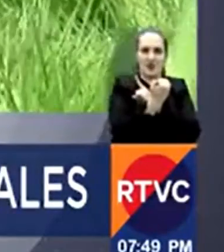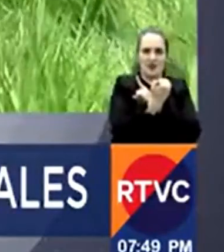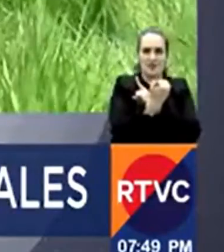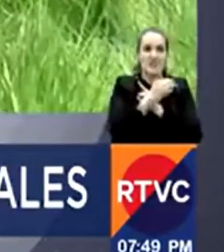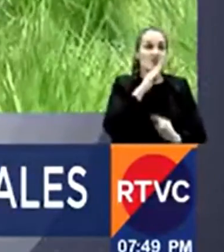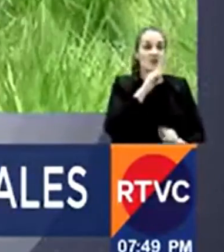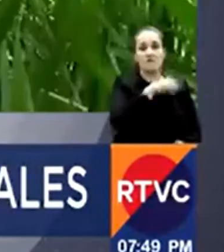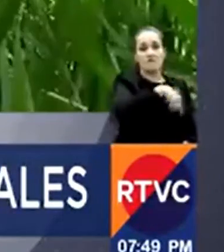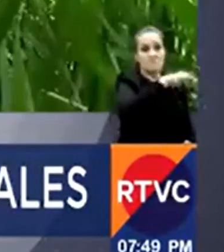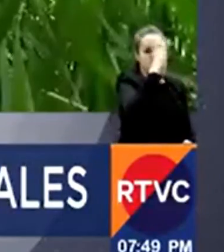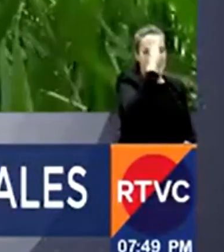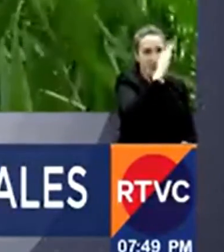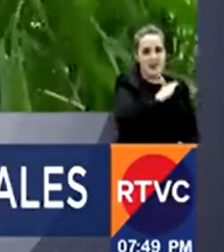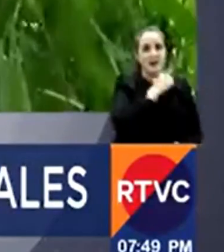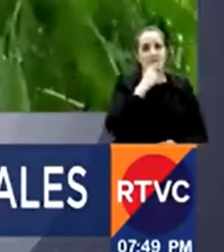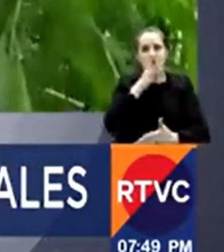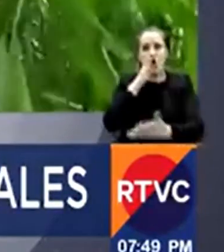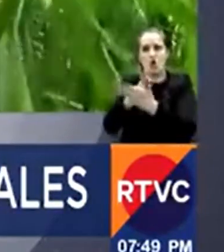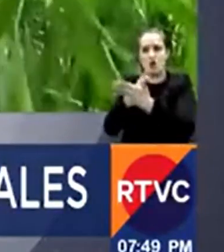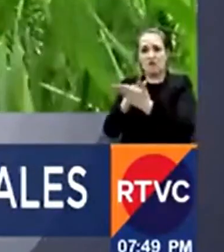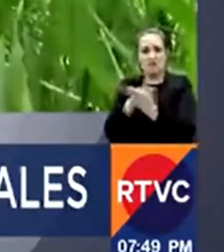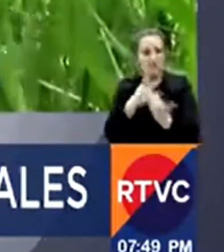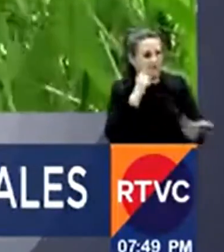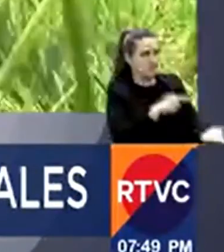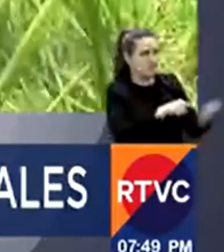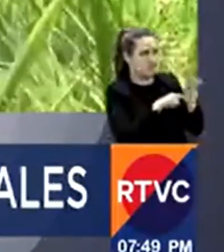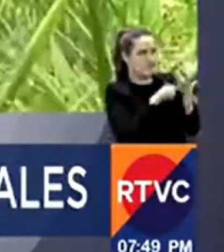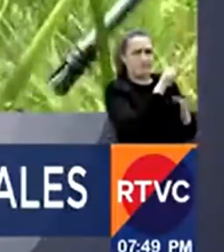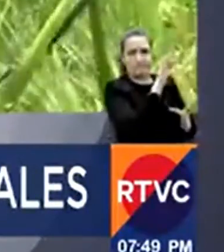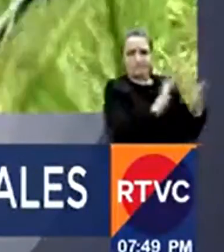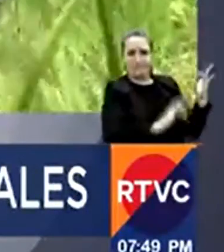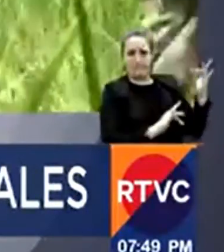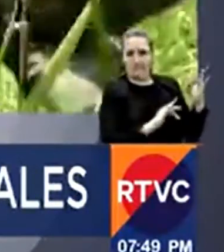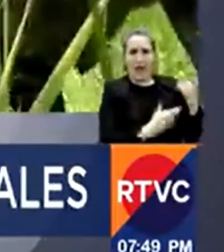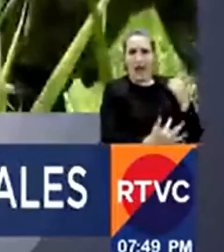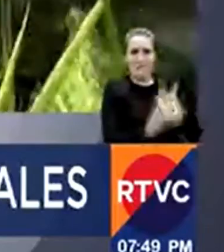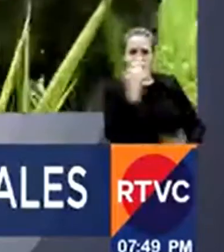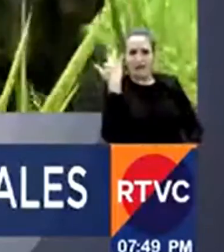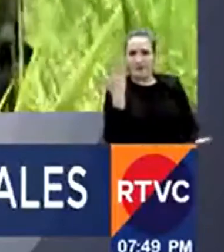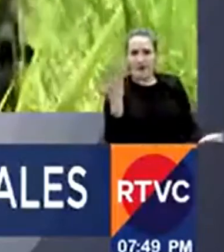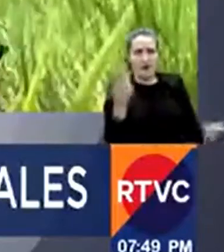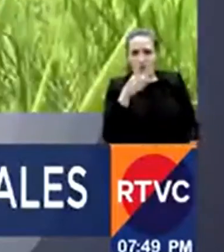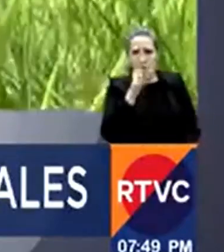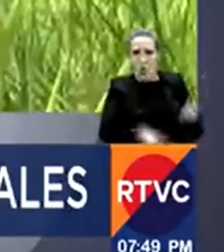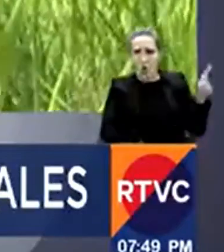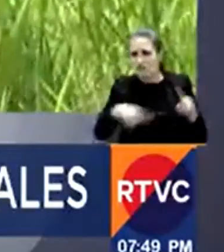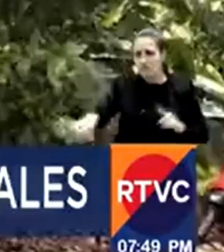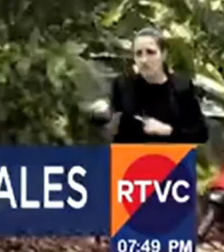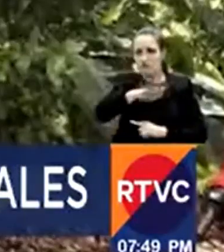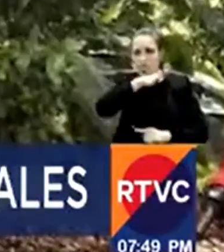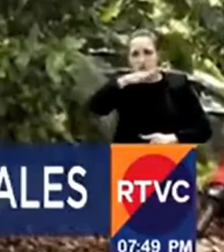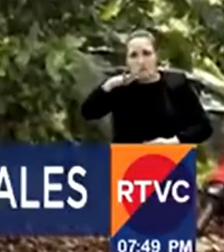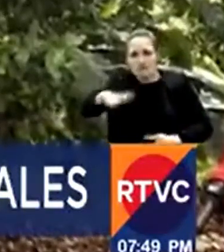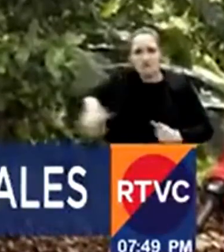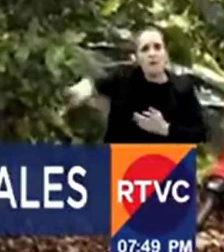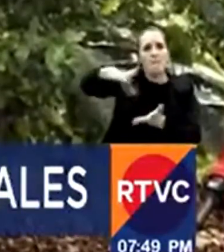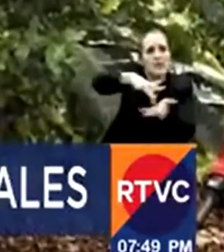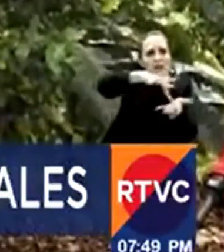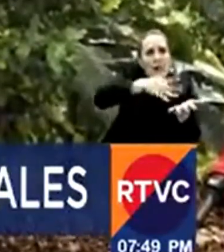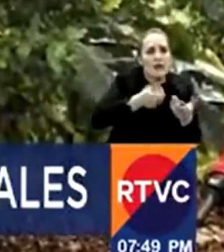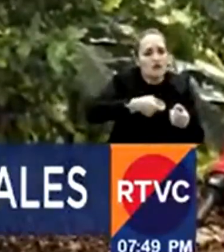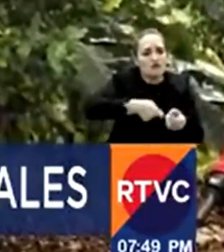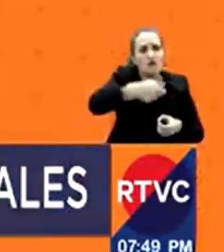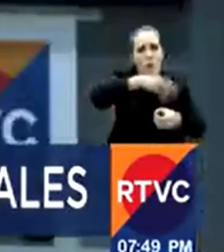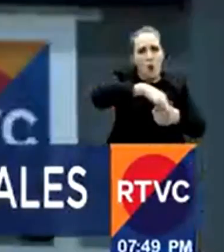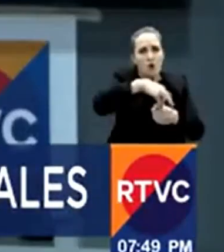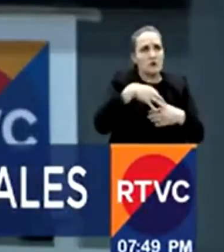hacen presencia en el sector. Indican que estas actuaciones ponen en riesgo la participación efectiva de la población rural en la próxima jornada electoral del 13